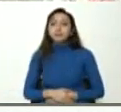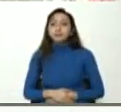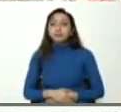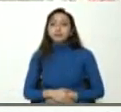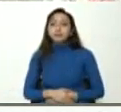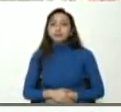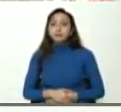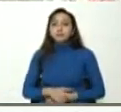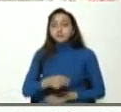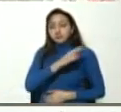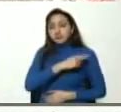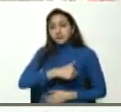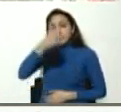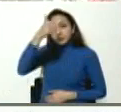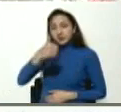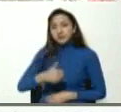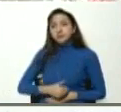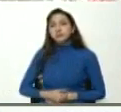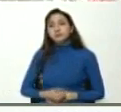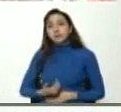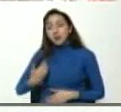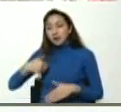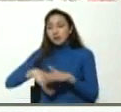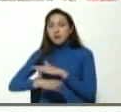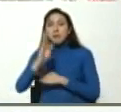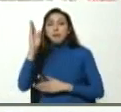garcía carneiro se nos va a invitar